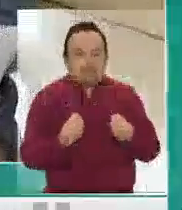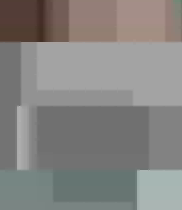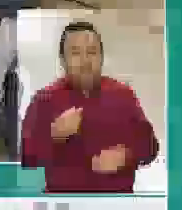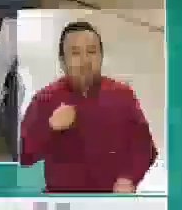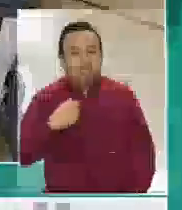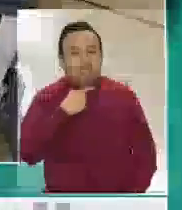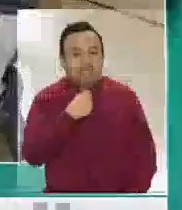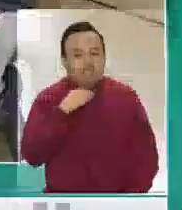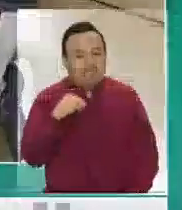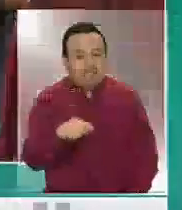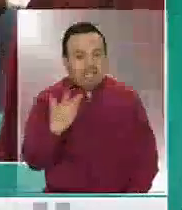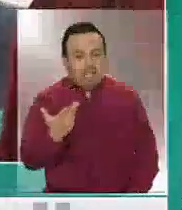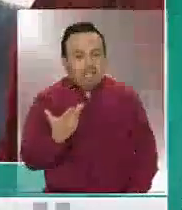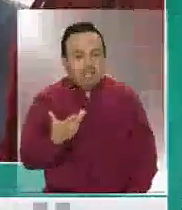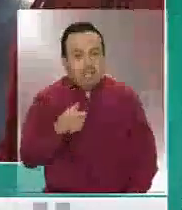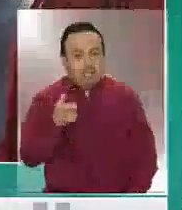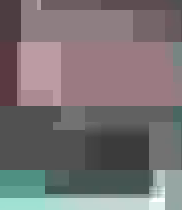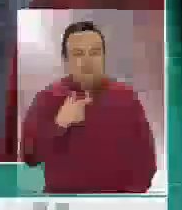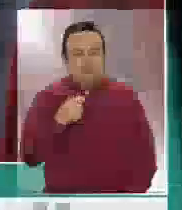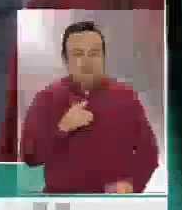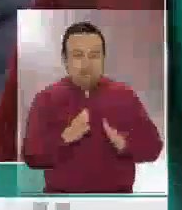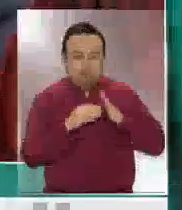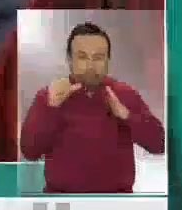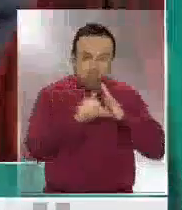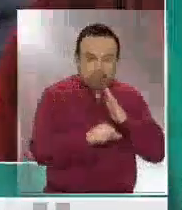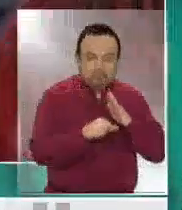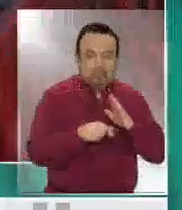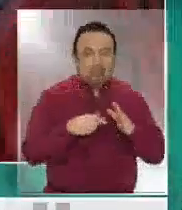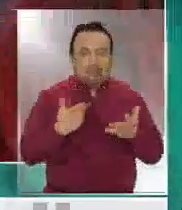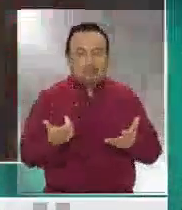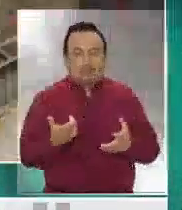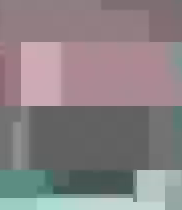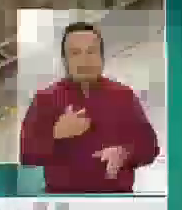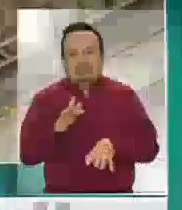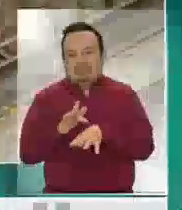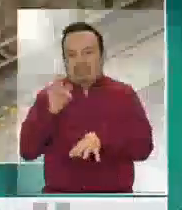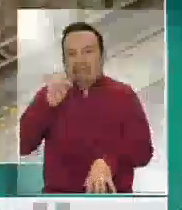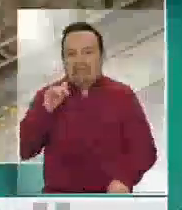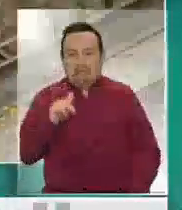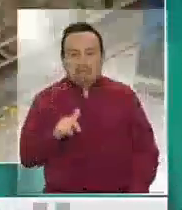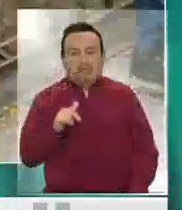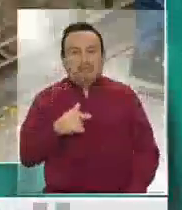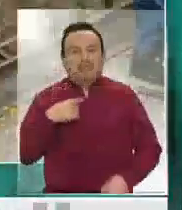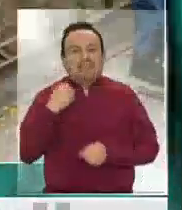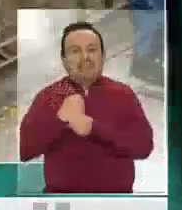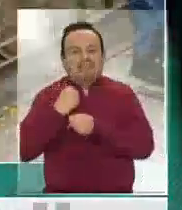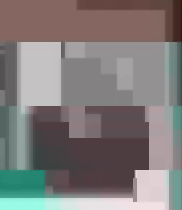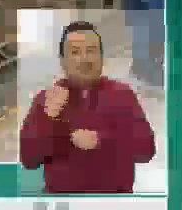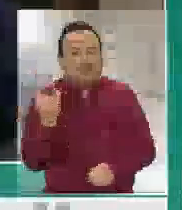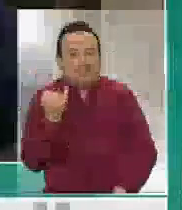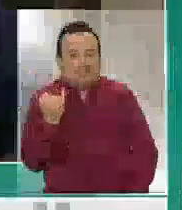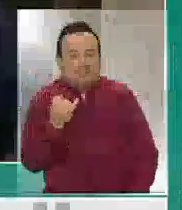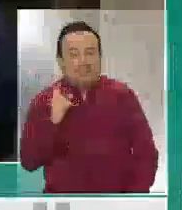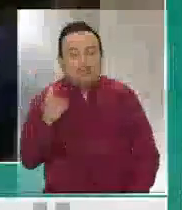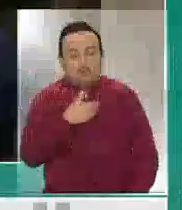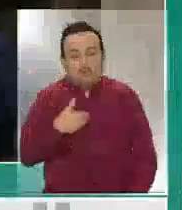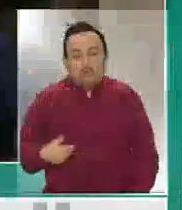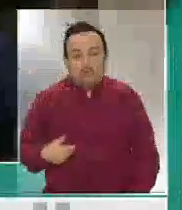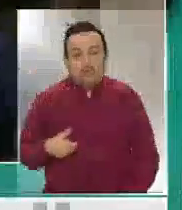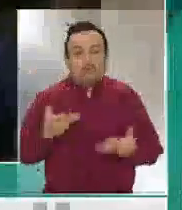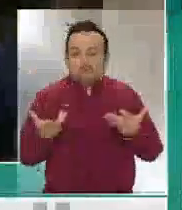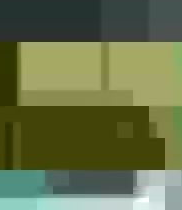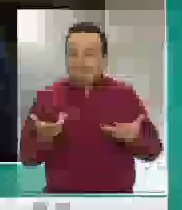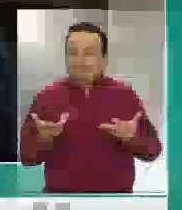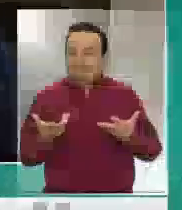queremos fortalecer una situación de confinamiento, obviamente es grave. El gobierno hizo algo. Yo creo que todo,